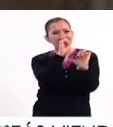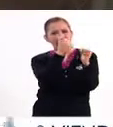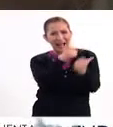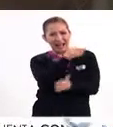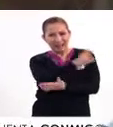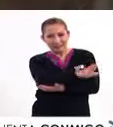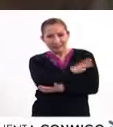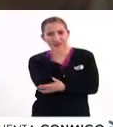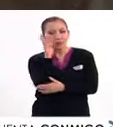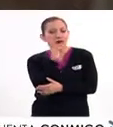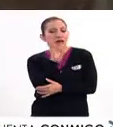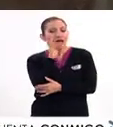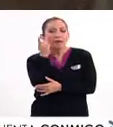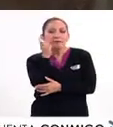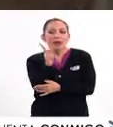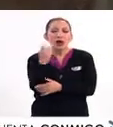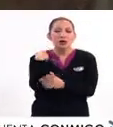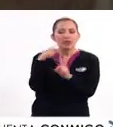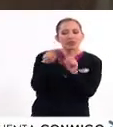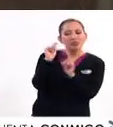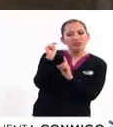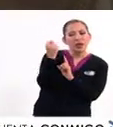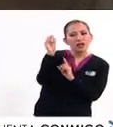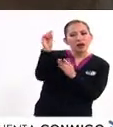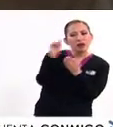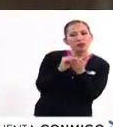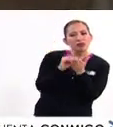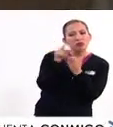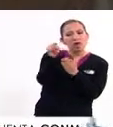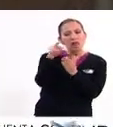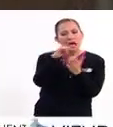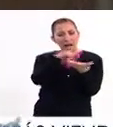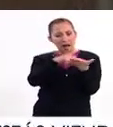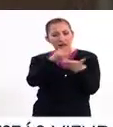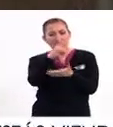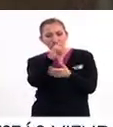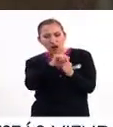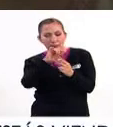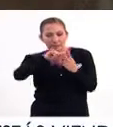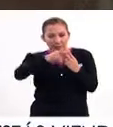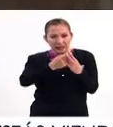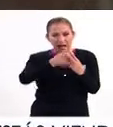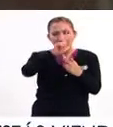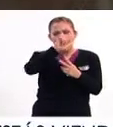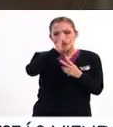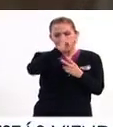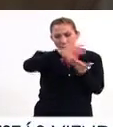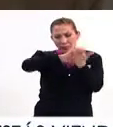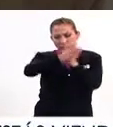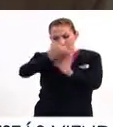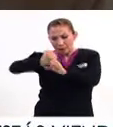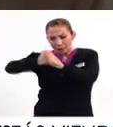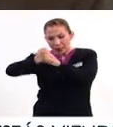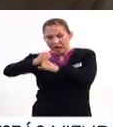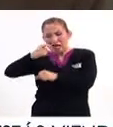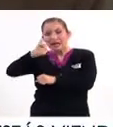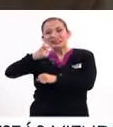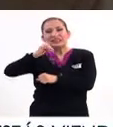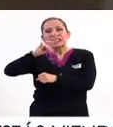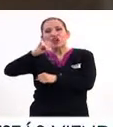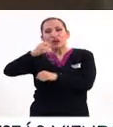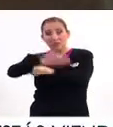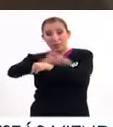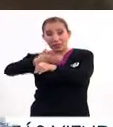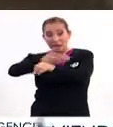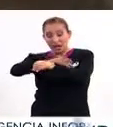litógrafo, luego practica la xilografía, grabado en madera, grabado en plomo, y termina con grabado en zinc. Entonces él pasa por distintas